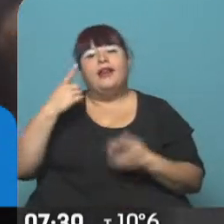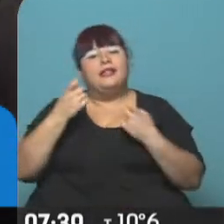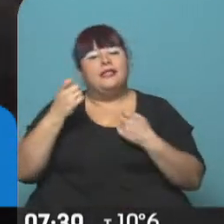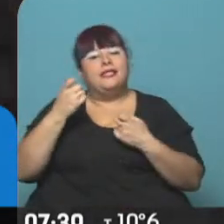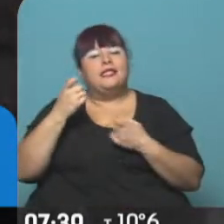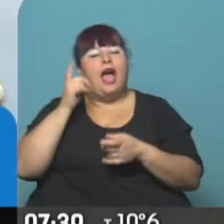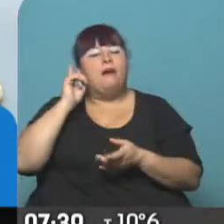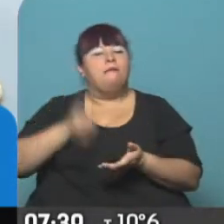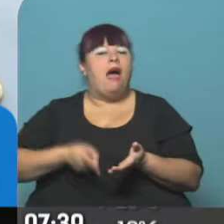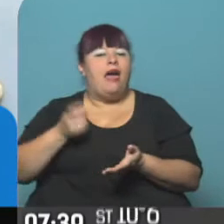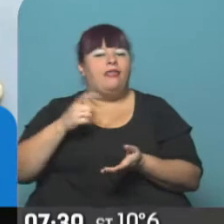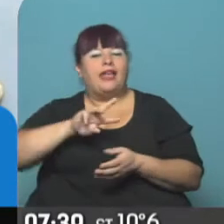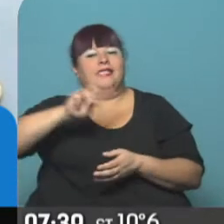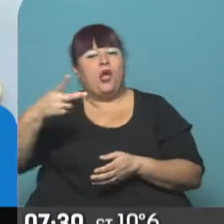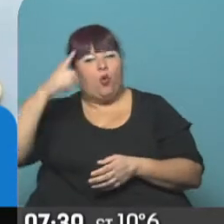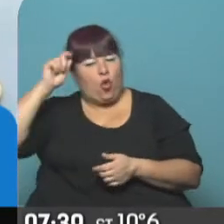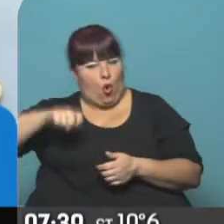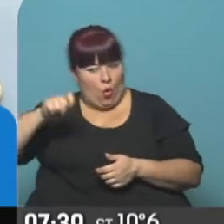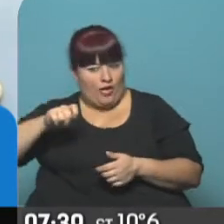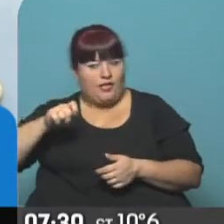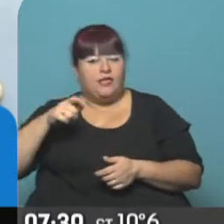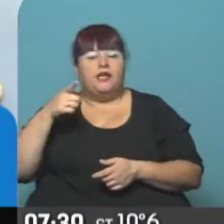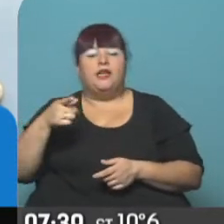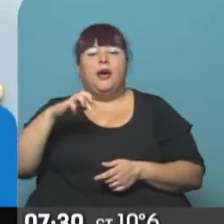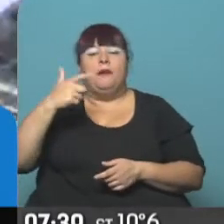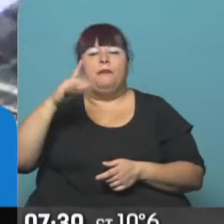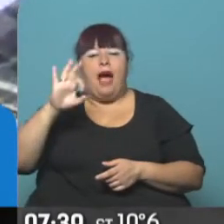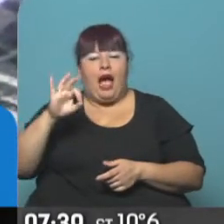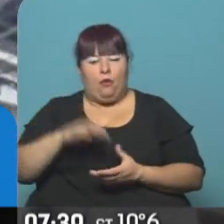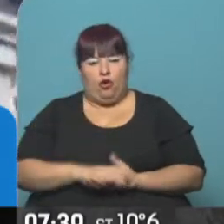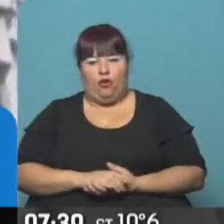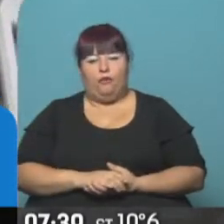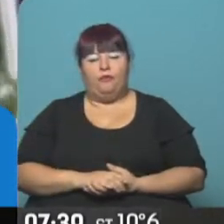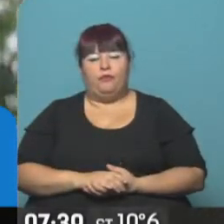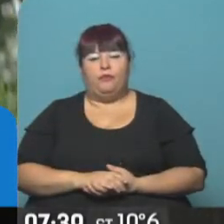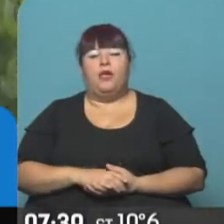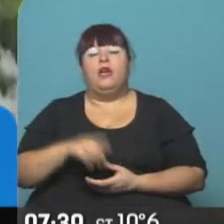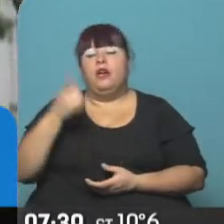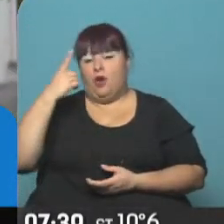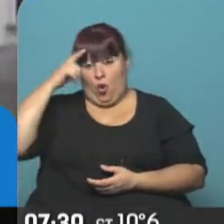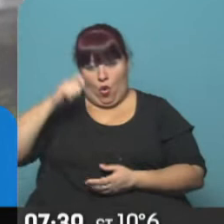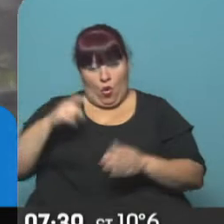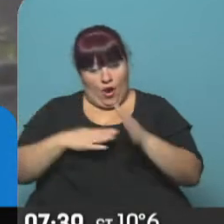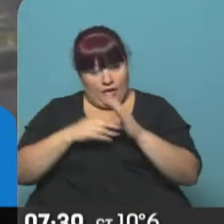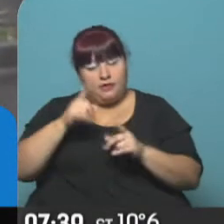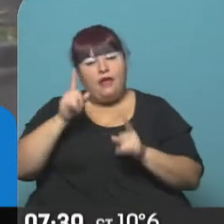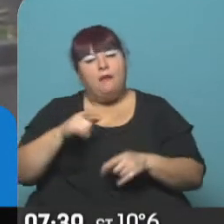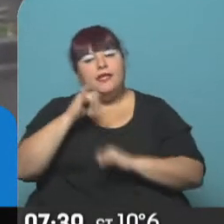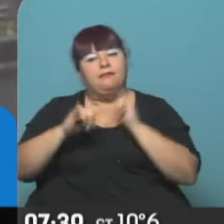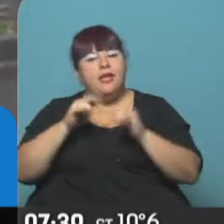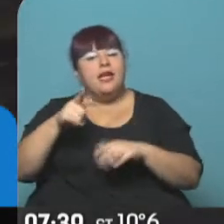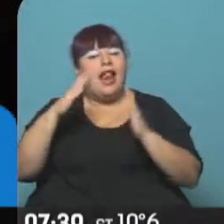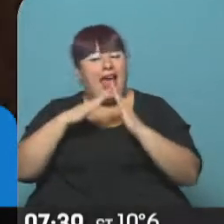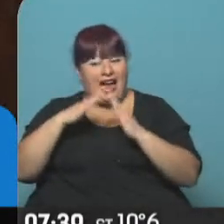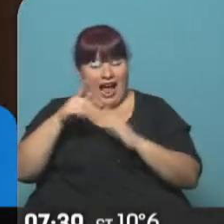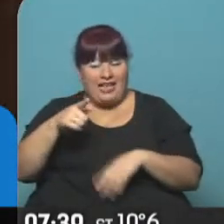la resolución de un segundo juez, el doctor Pablo Puyen Germanos. Desde el tribunal también señalaron que la